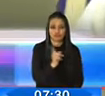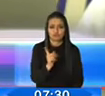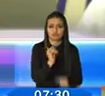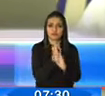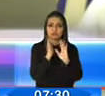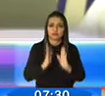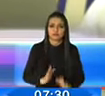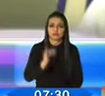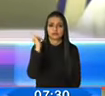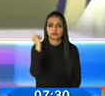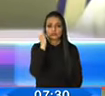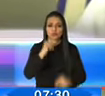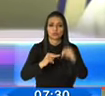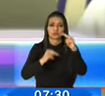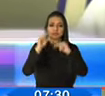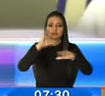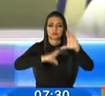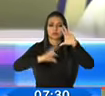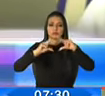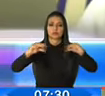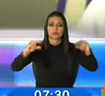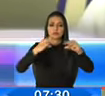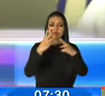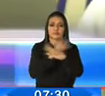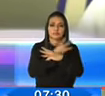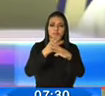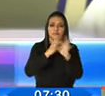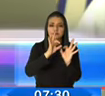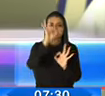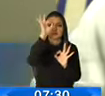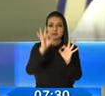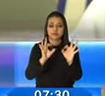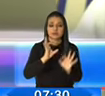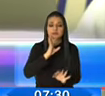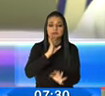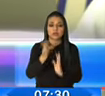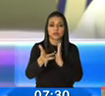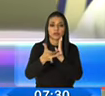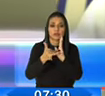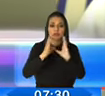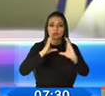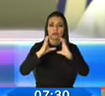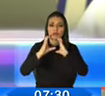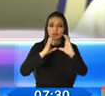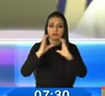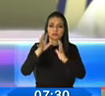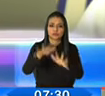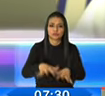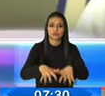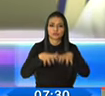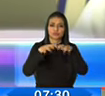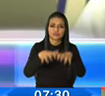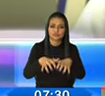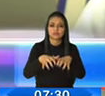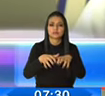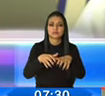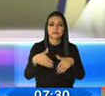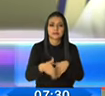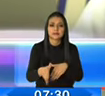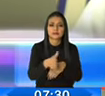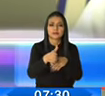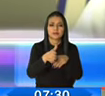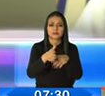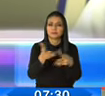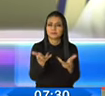industria, construcción, ciencias naturales, matemáticas, estadística, tecnologías de la información y comunicación, agricultura, silvicultura, pesca,